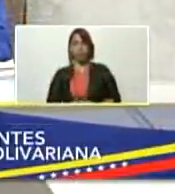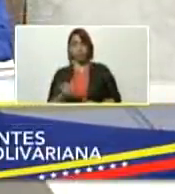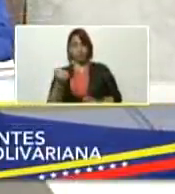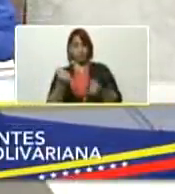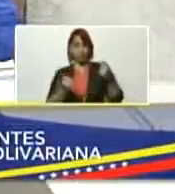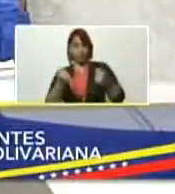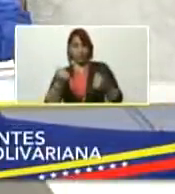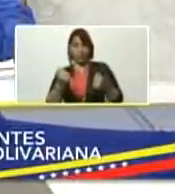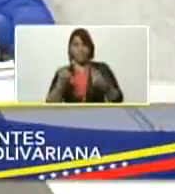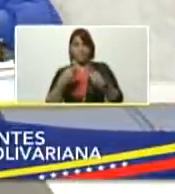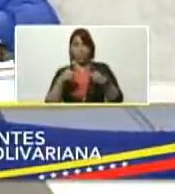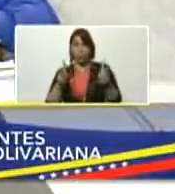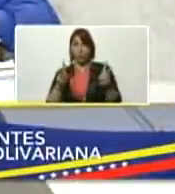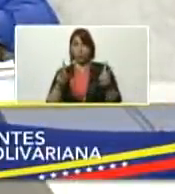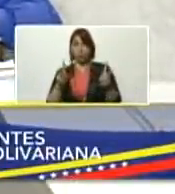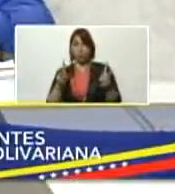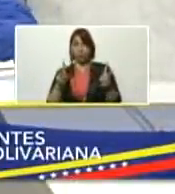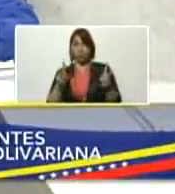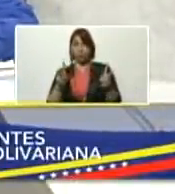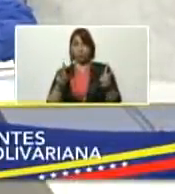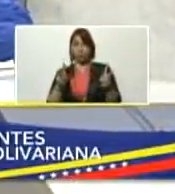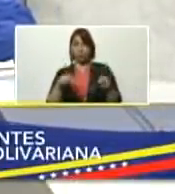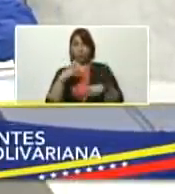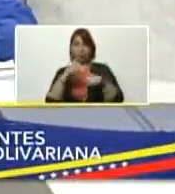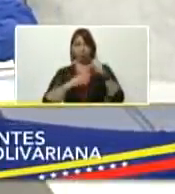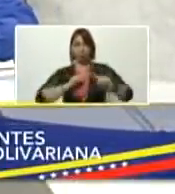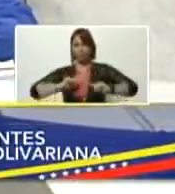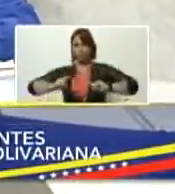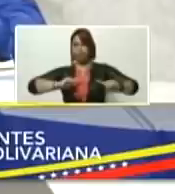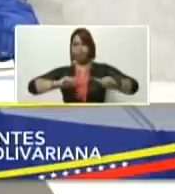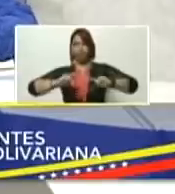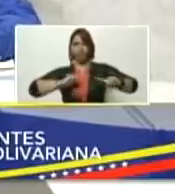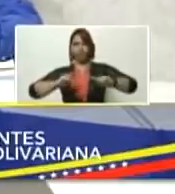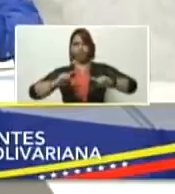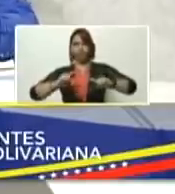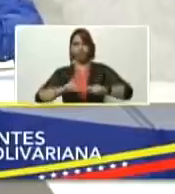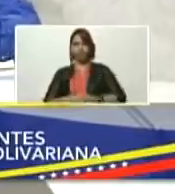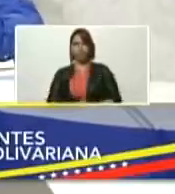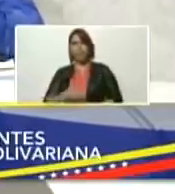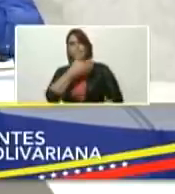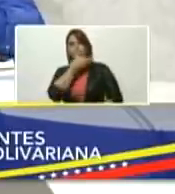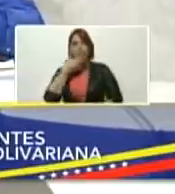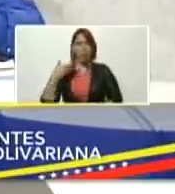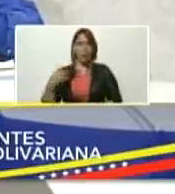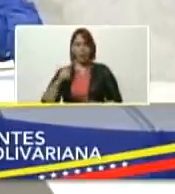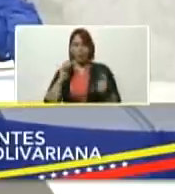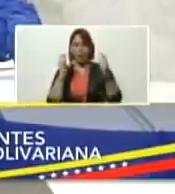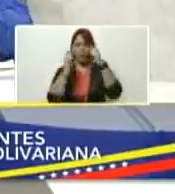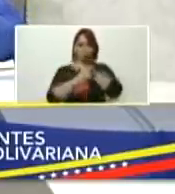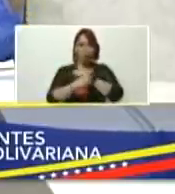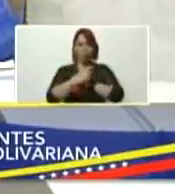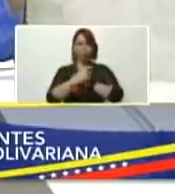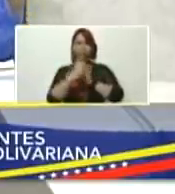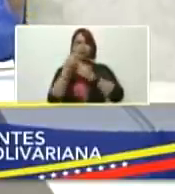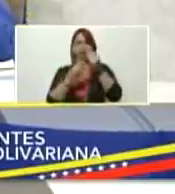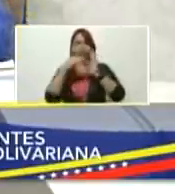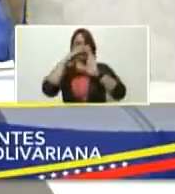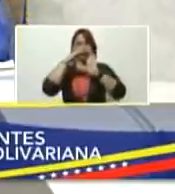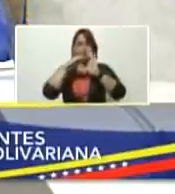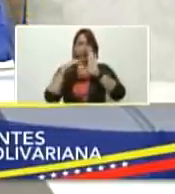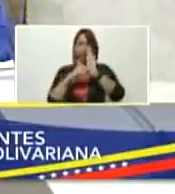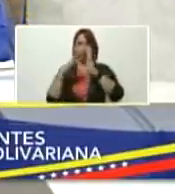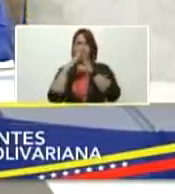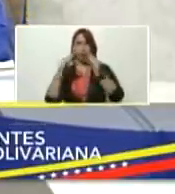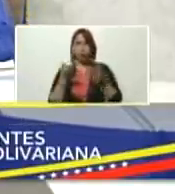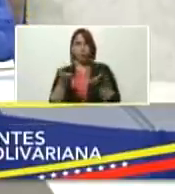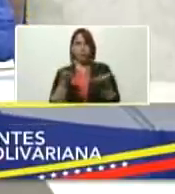público. Bueno, y el plan de acción para ir mejorando las condiciones en todos los servicios públicos